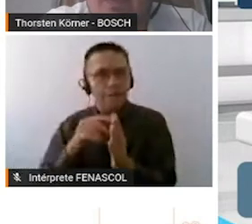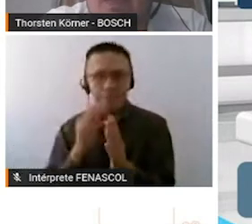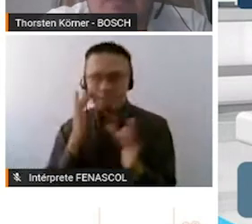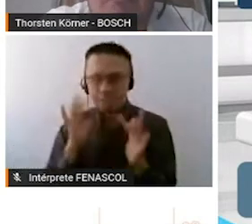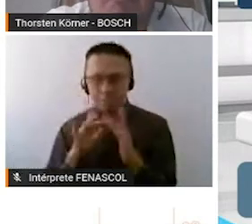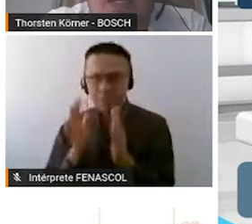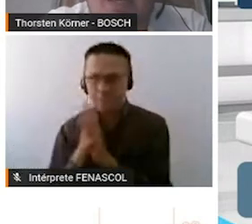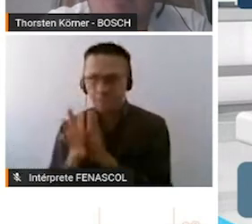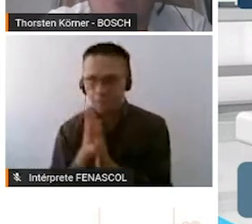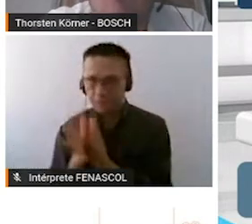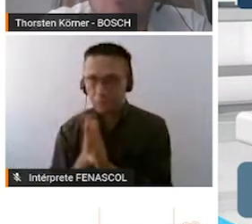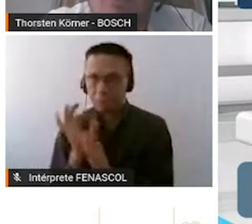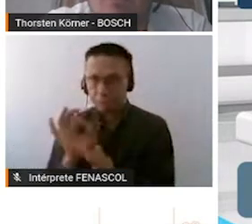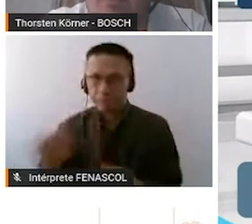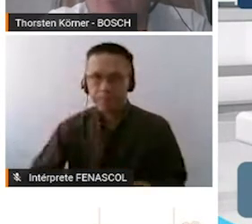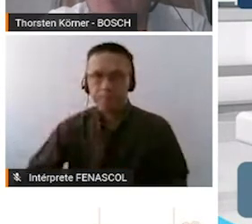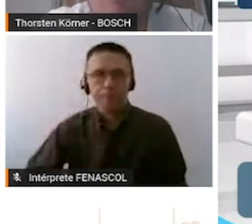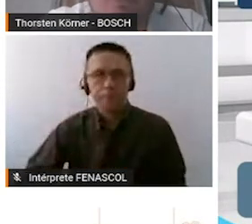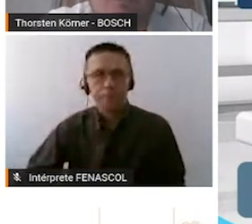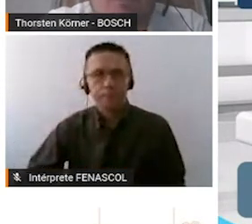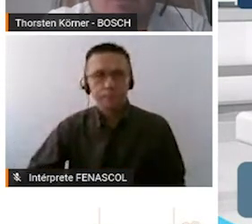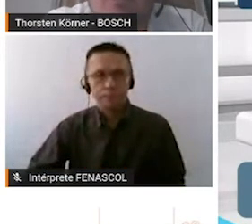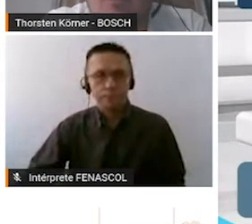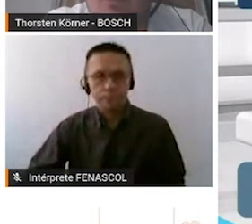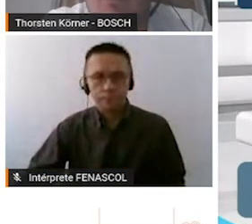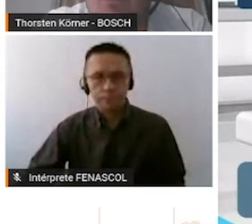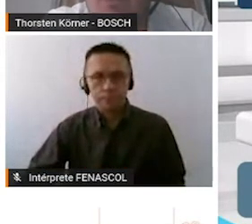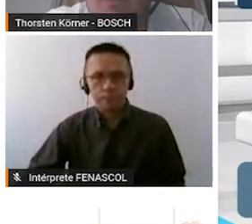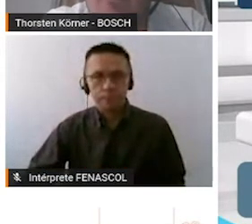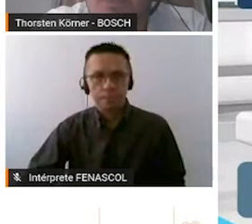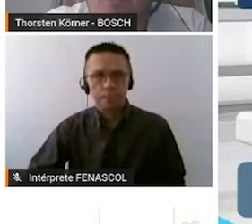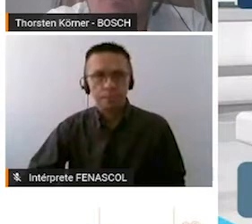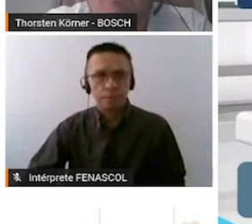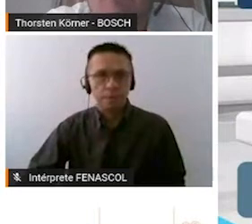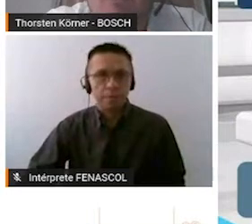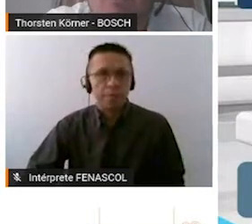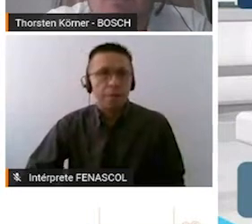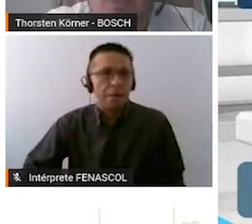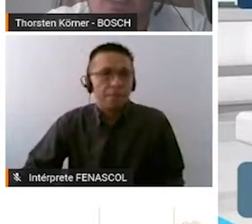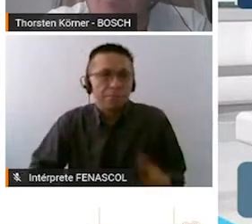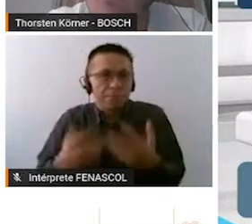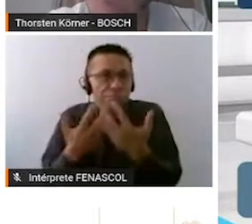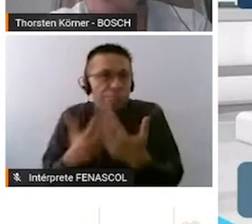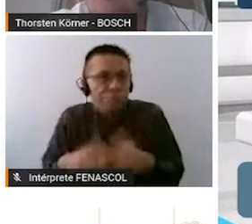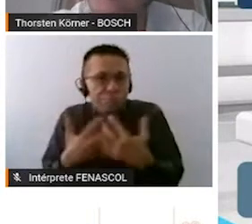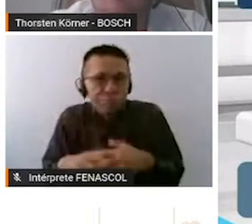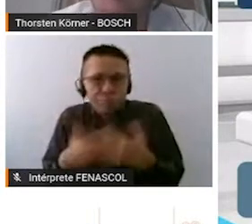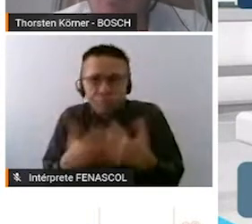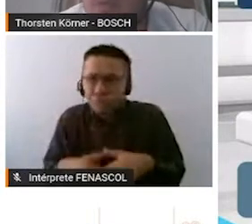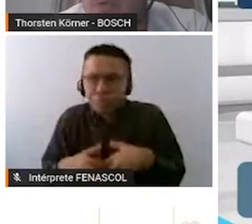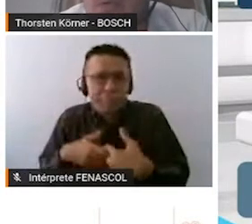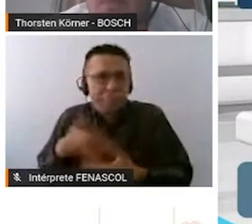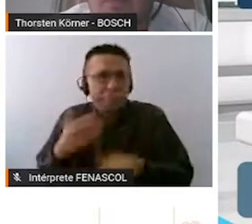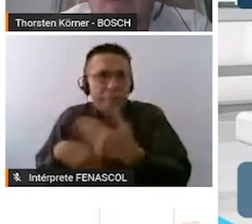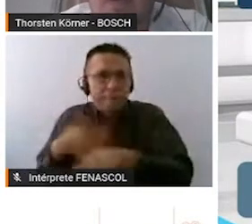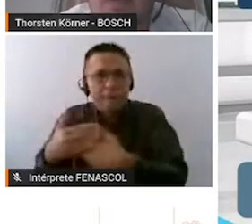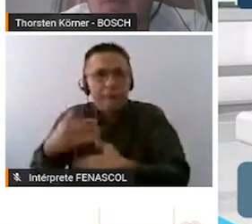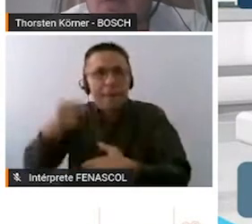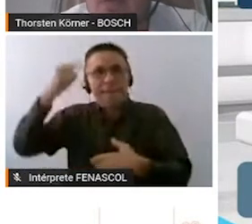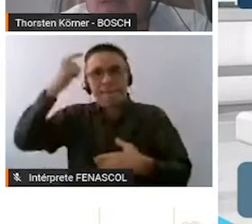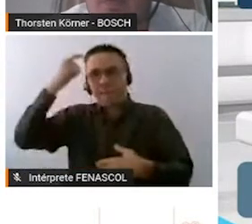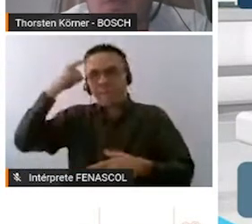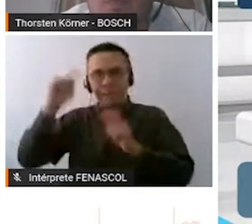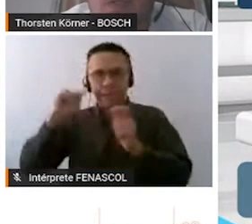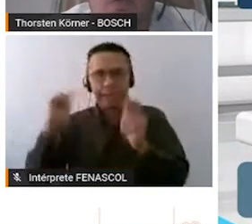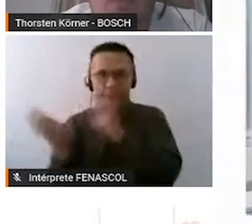¿ya? Así que el caso como tal, el caso industrial siempre es el mismo, pero vamos a mirarlo desde otro punto de